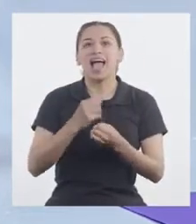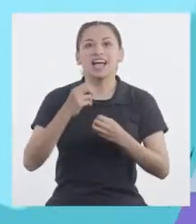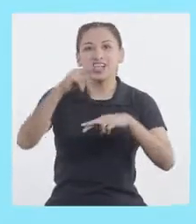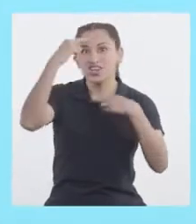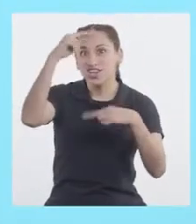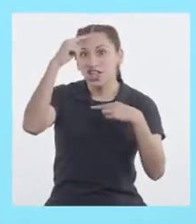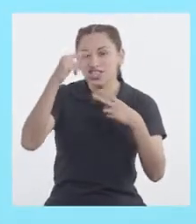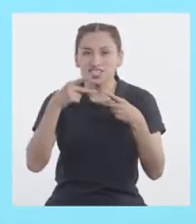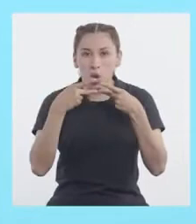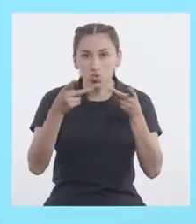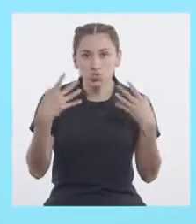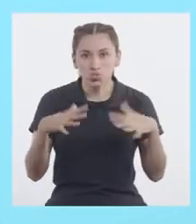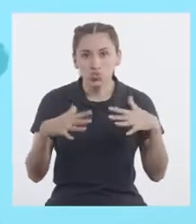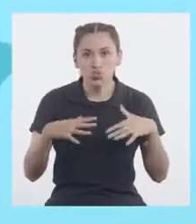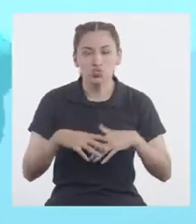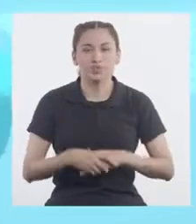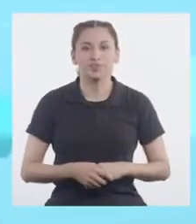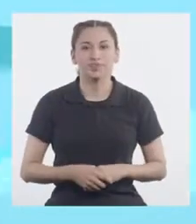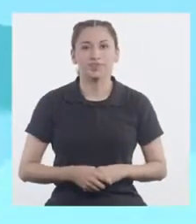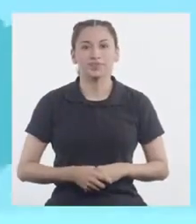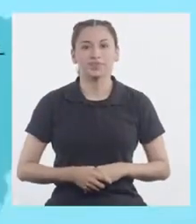tosinical.